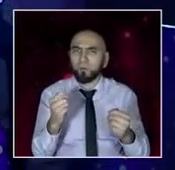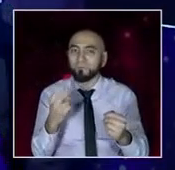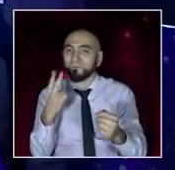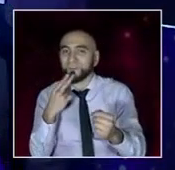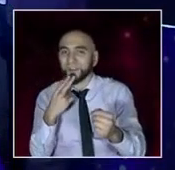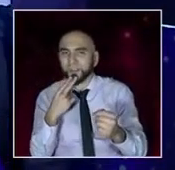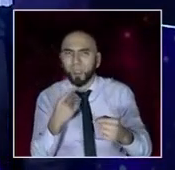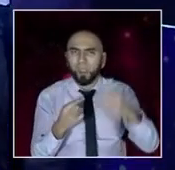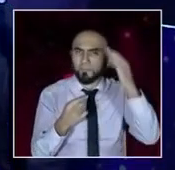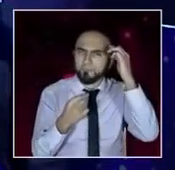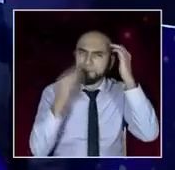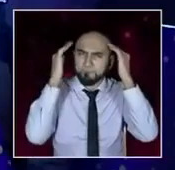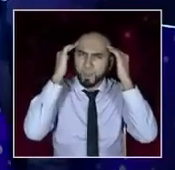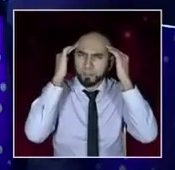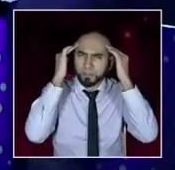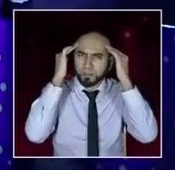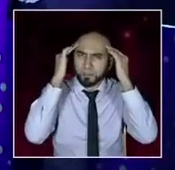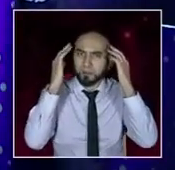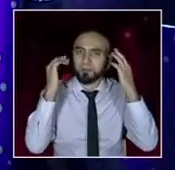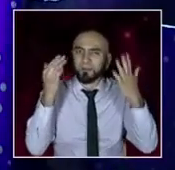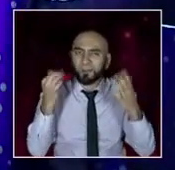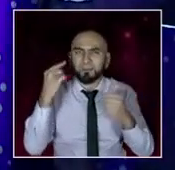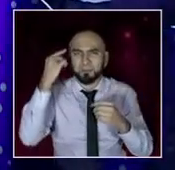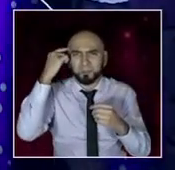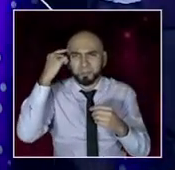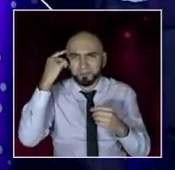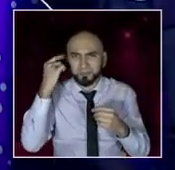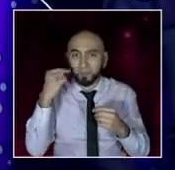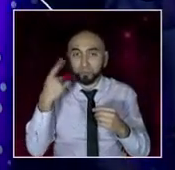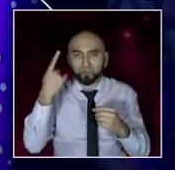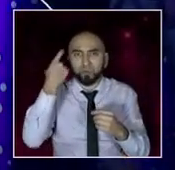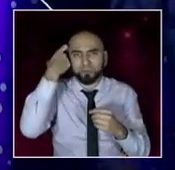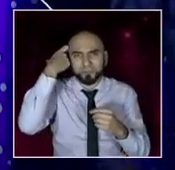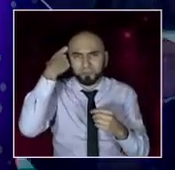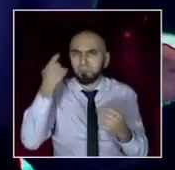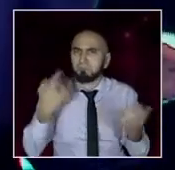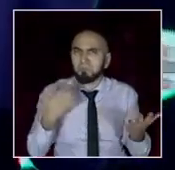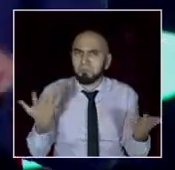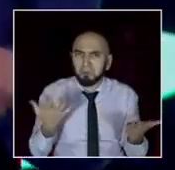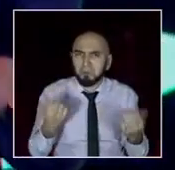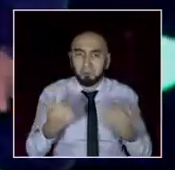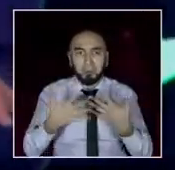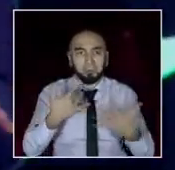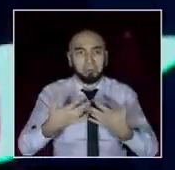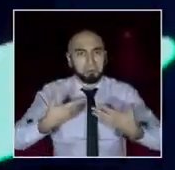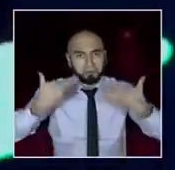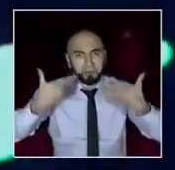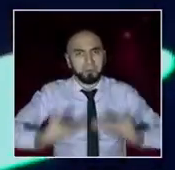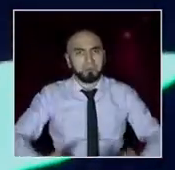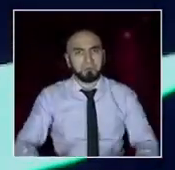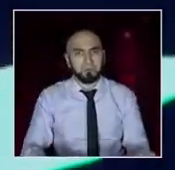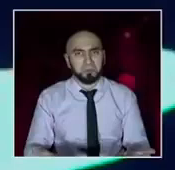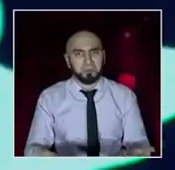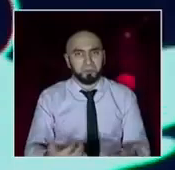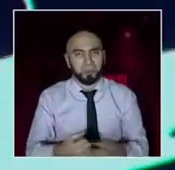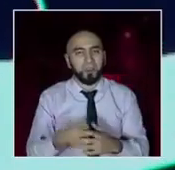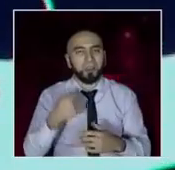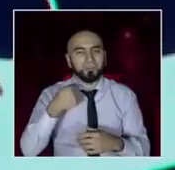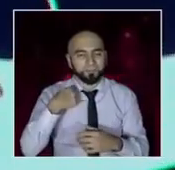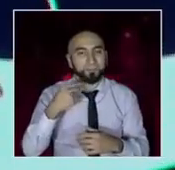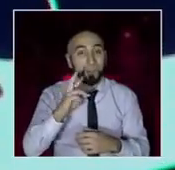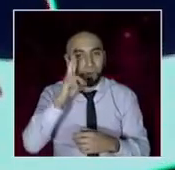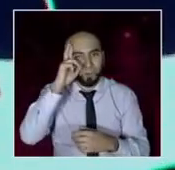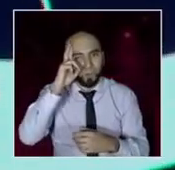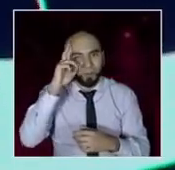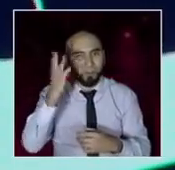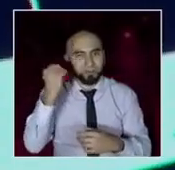así nos gusta pensar en la máquina bestia. Somos conscientes por nuestra naturaleza fisiológica. Y esto me recuerda mucho de la